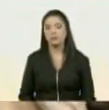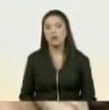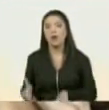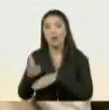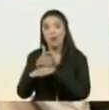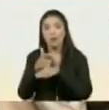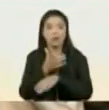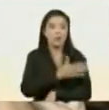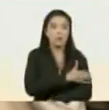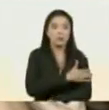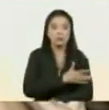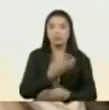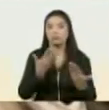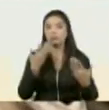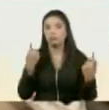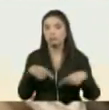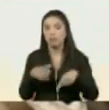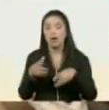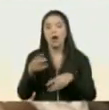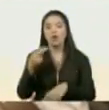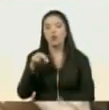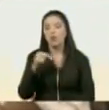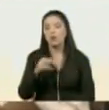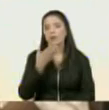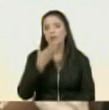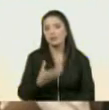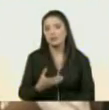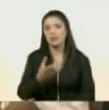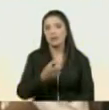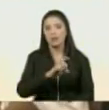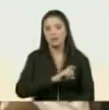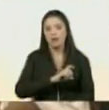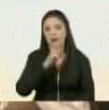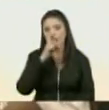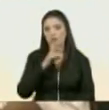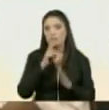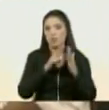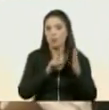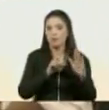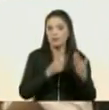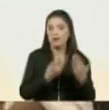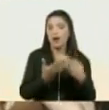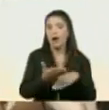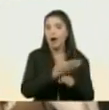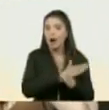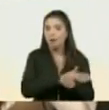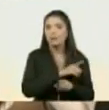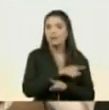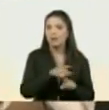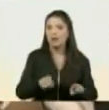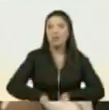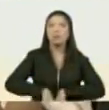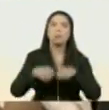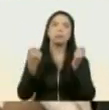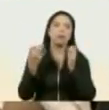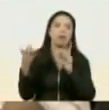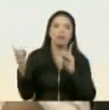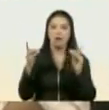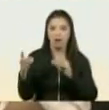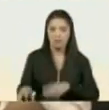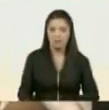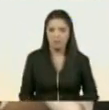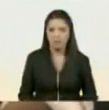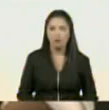establecieron en los meses de noviembre, diciembre y enero del año 2016, antes de que ellos patearan la mesa de diálogo. En